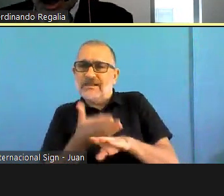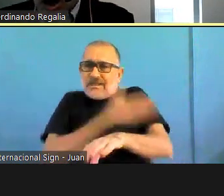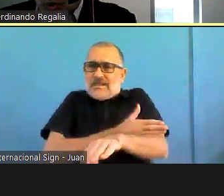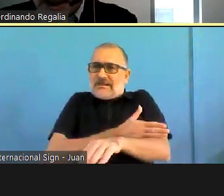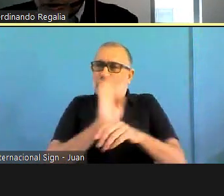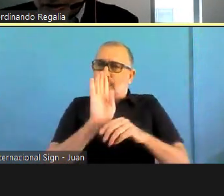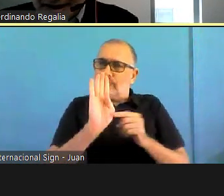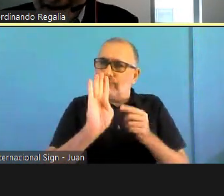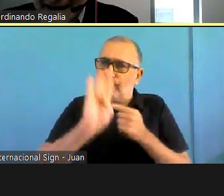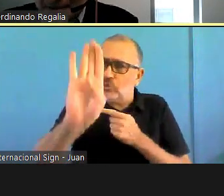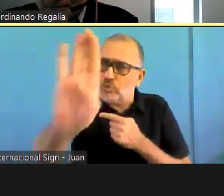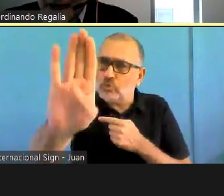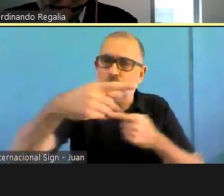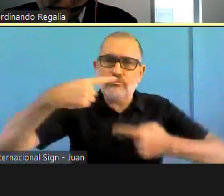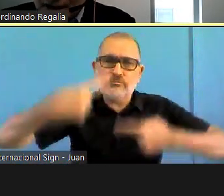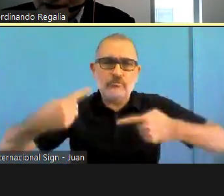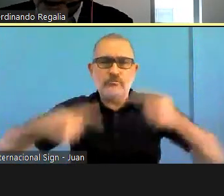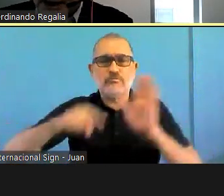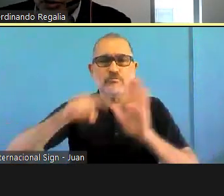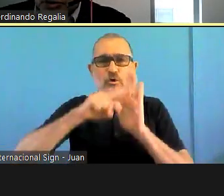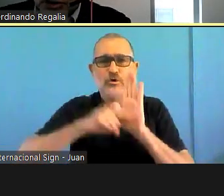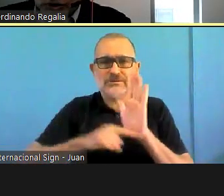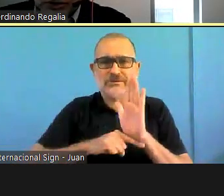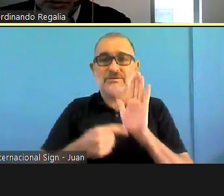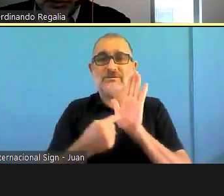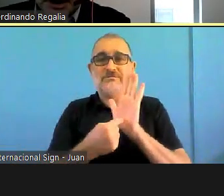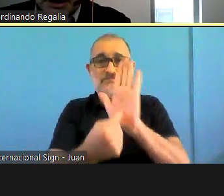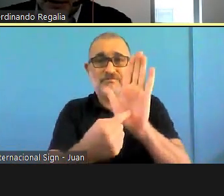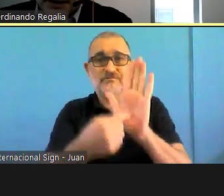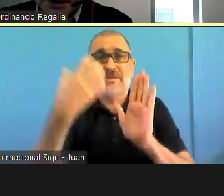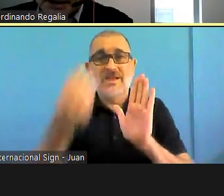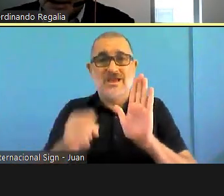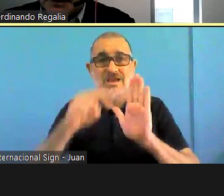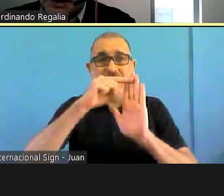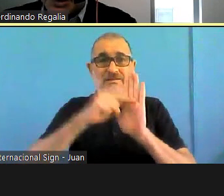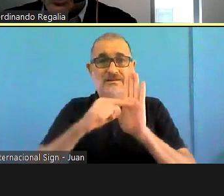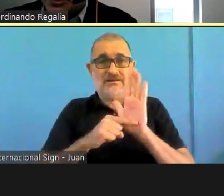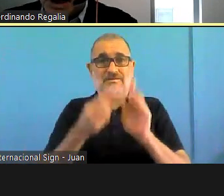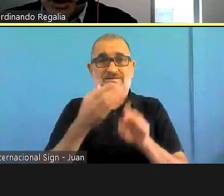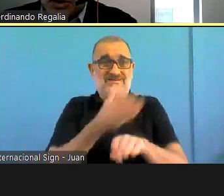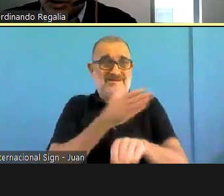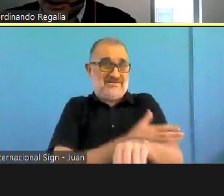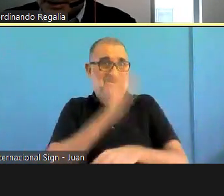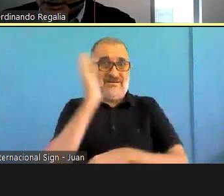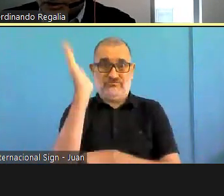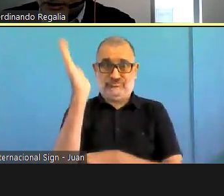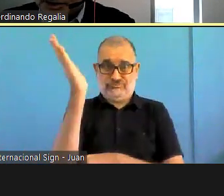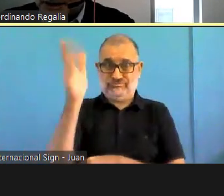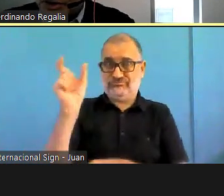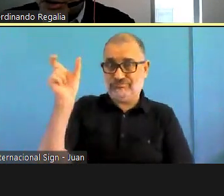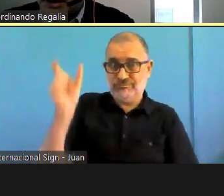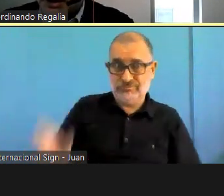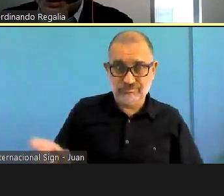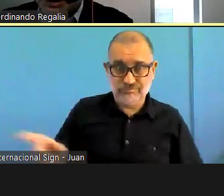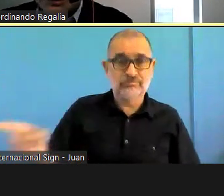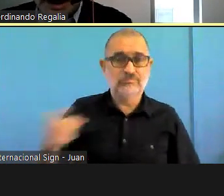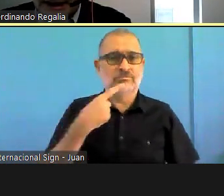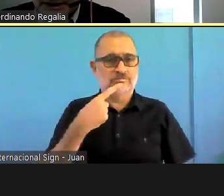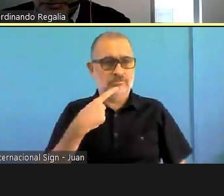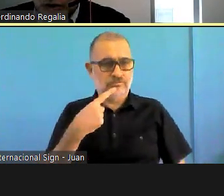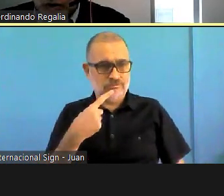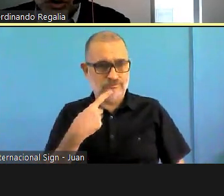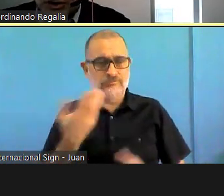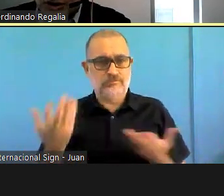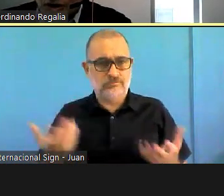el orador anterior, sin atacar los factores de riesgo principales que contribuyen a la carga de las CNTs, como el tabaco y el consumo